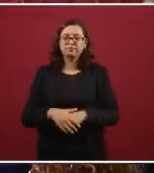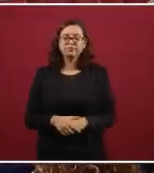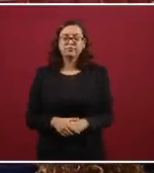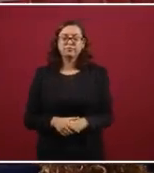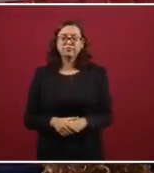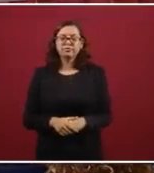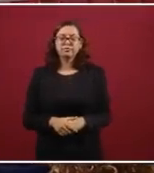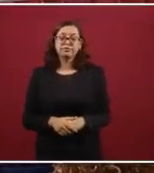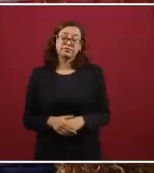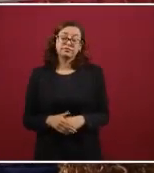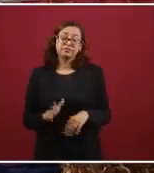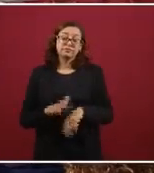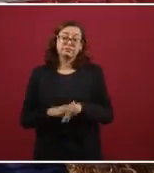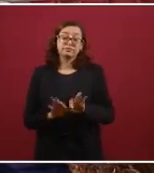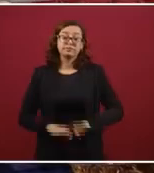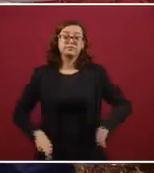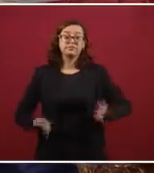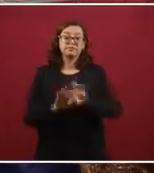con ética,